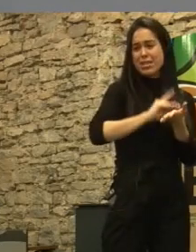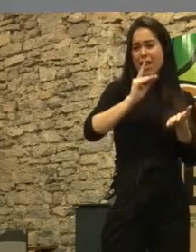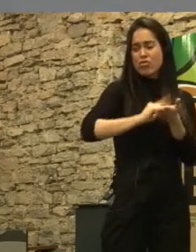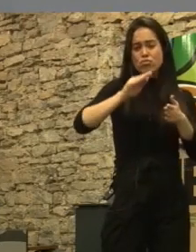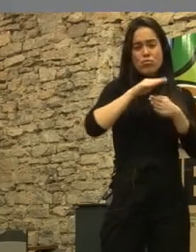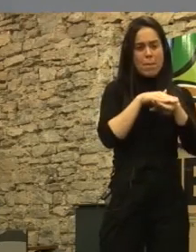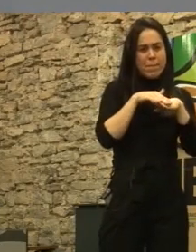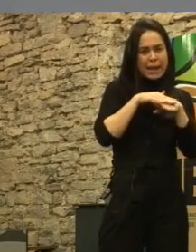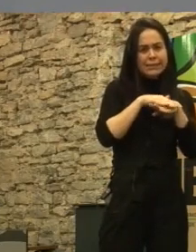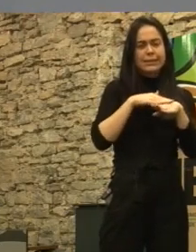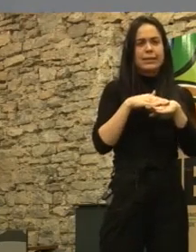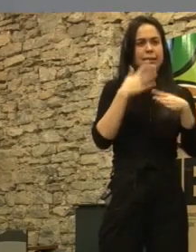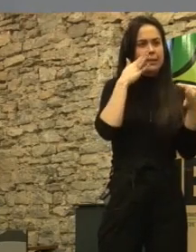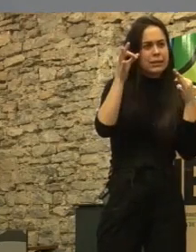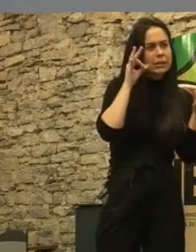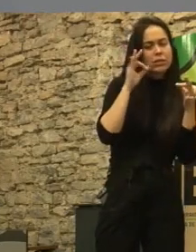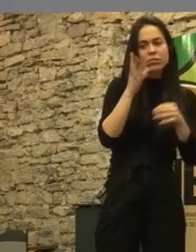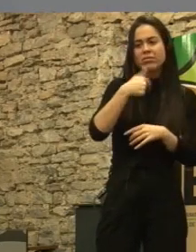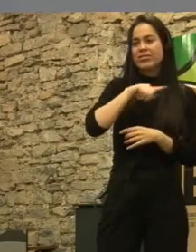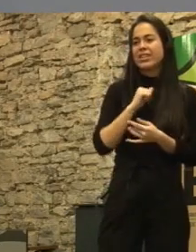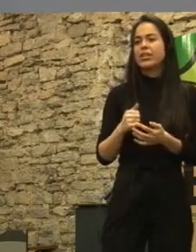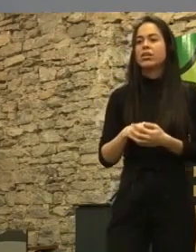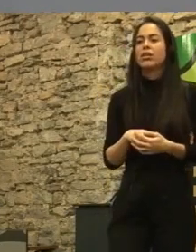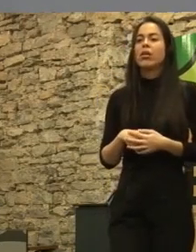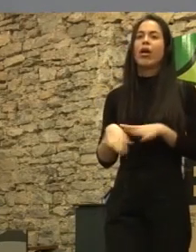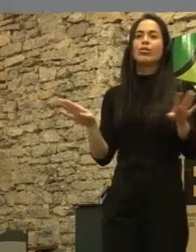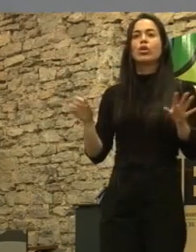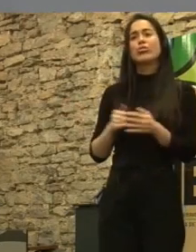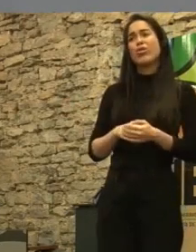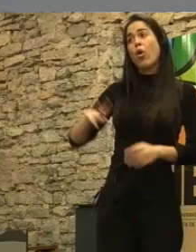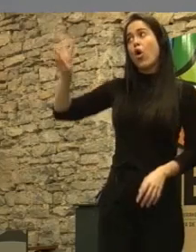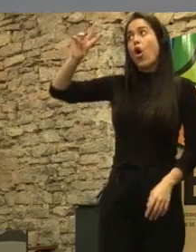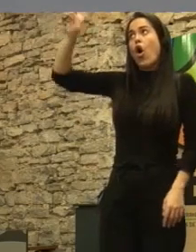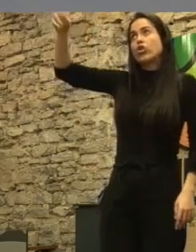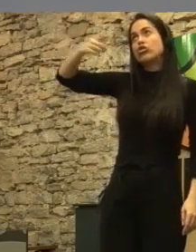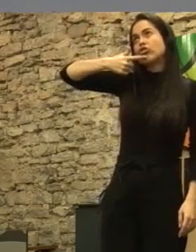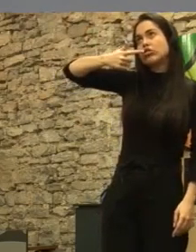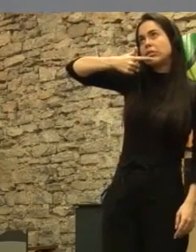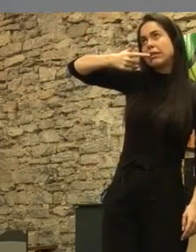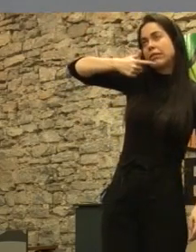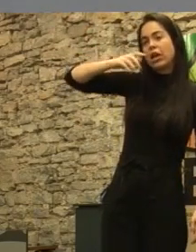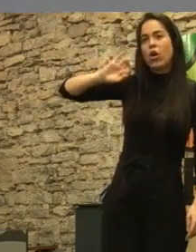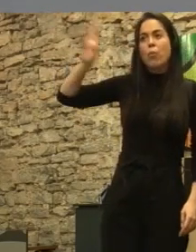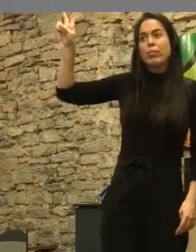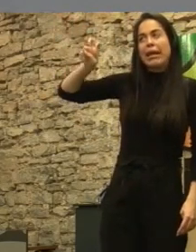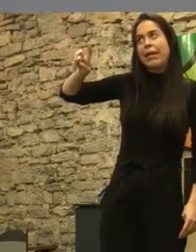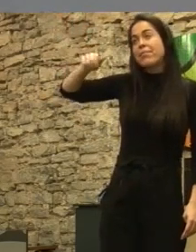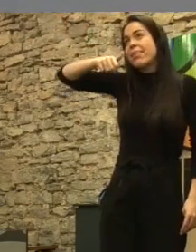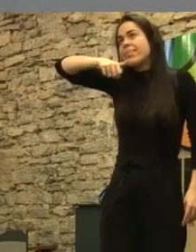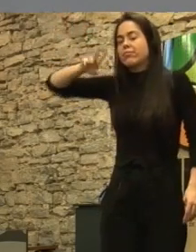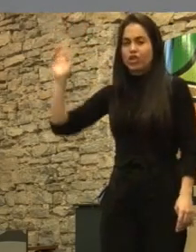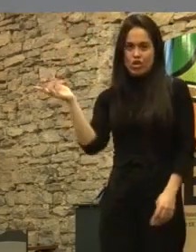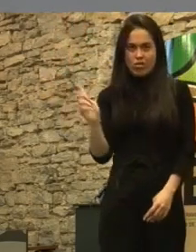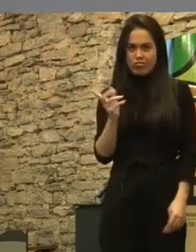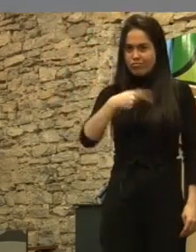opina y en maldita.es no hay ninguna noticia tipo fuentes cercanas a la investigación dicen que nosotros no hacemos esas cosas, hacemos otra cosa que es eso, hechos y